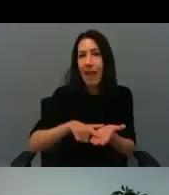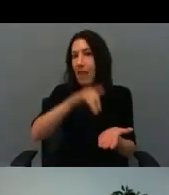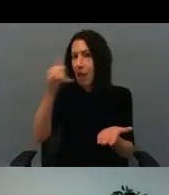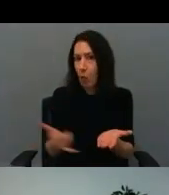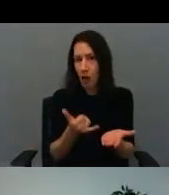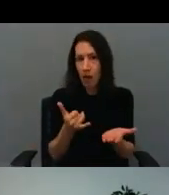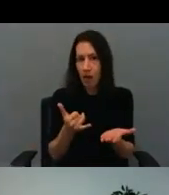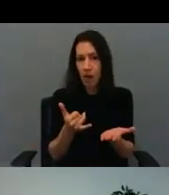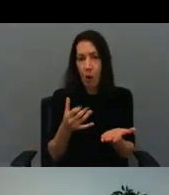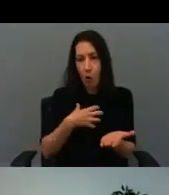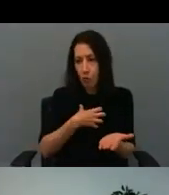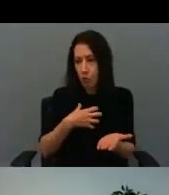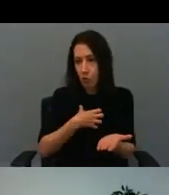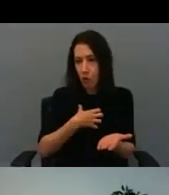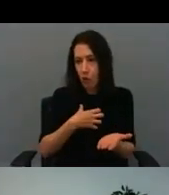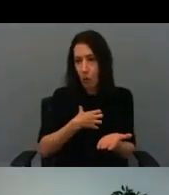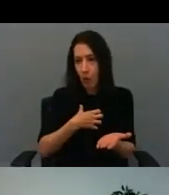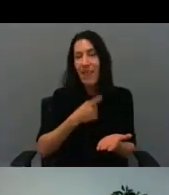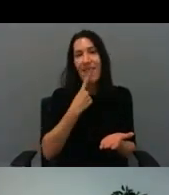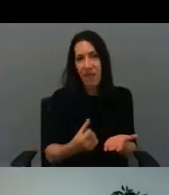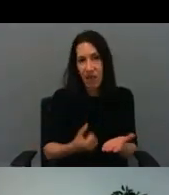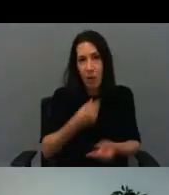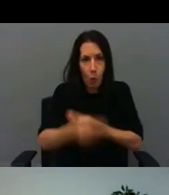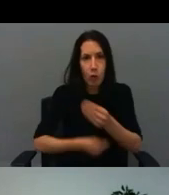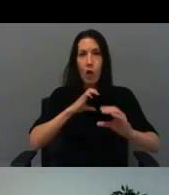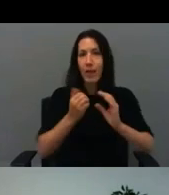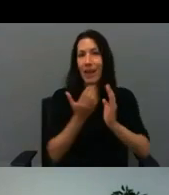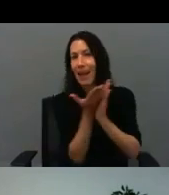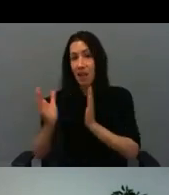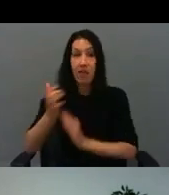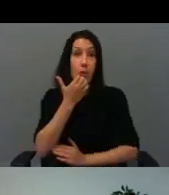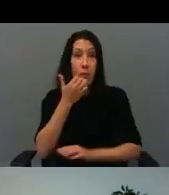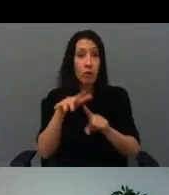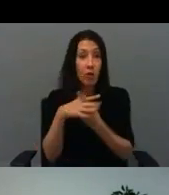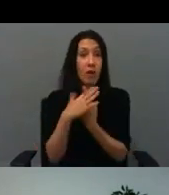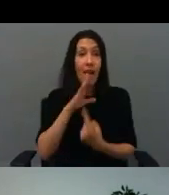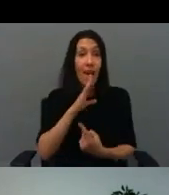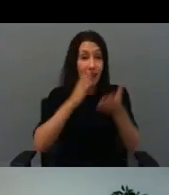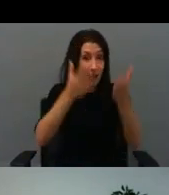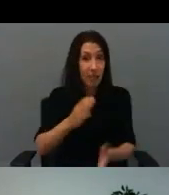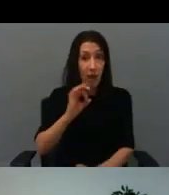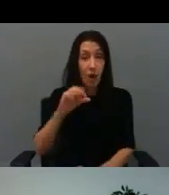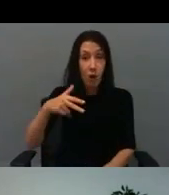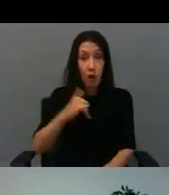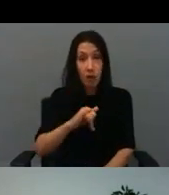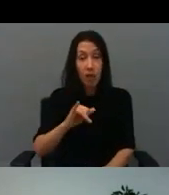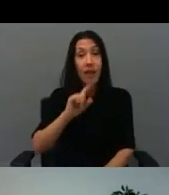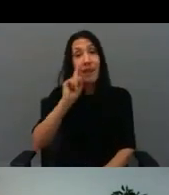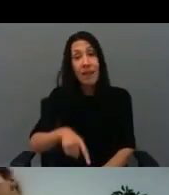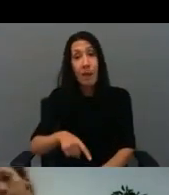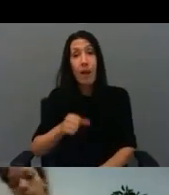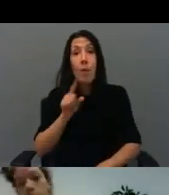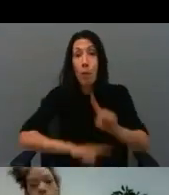utilizar comunicación alternativa, como es el caso de Conchi, sino que está todo el tema de la